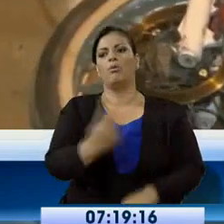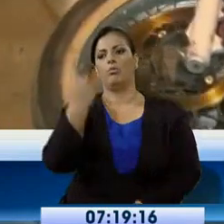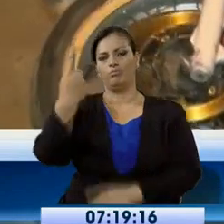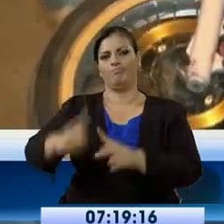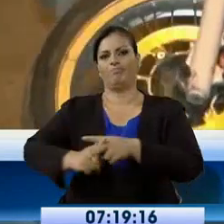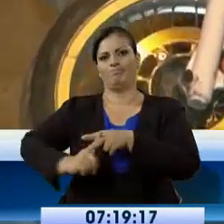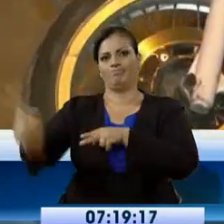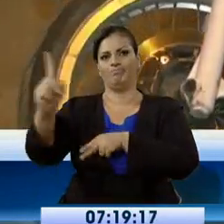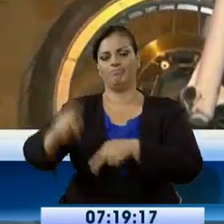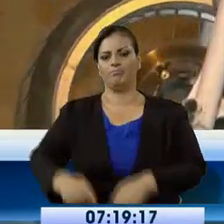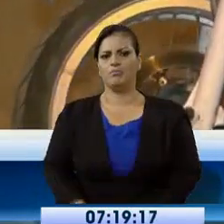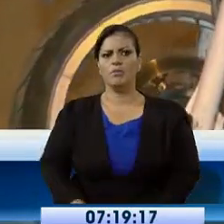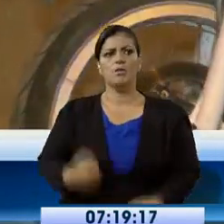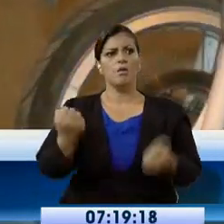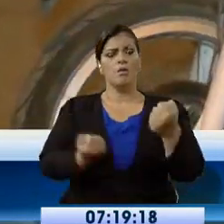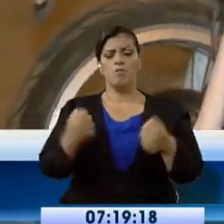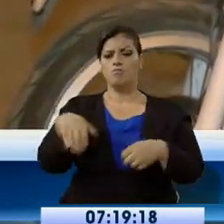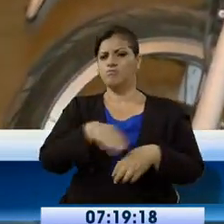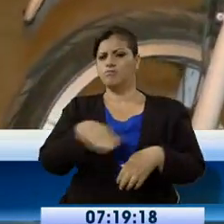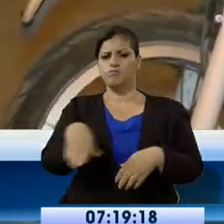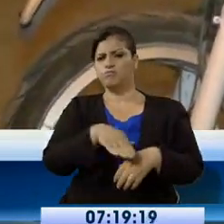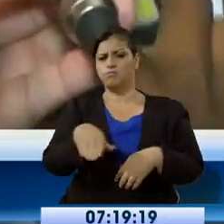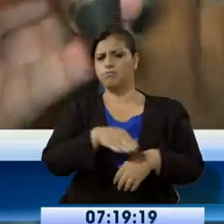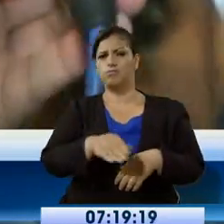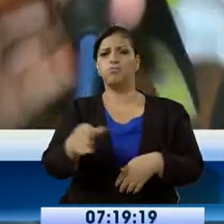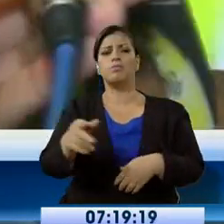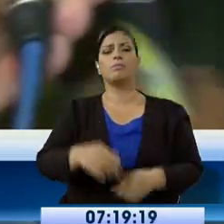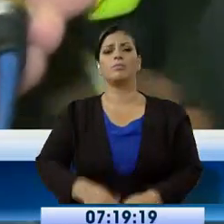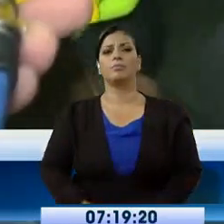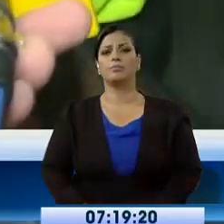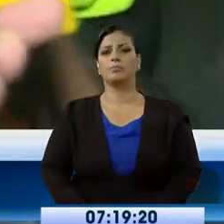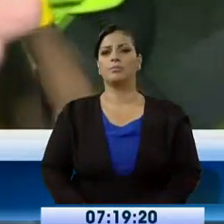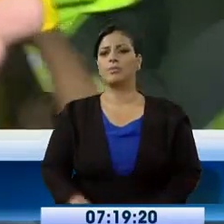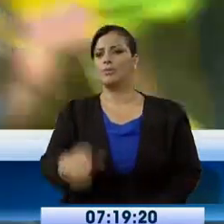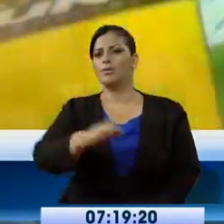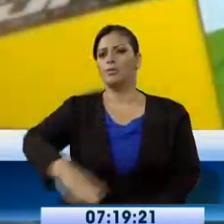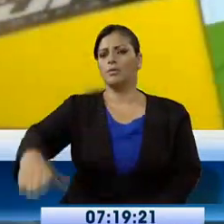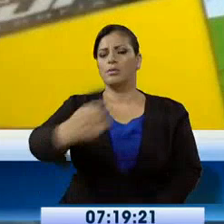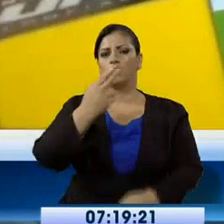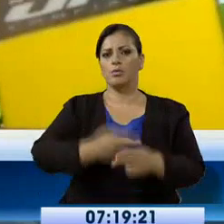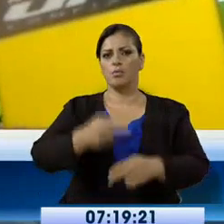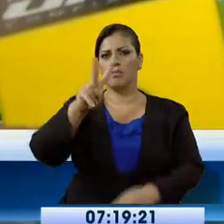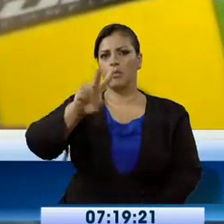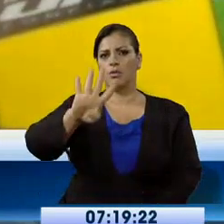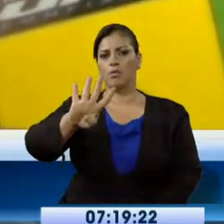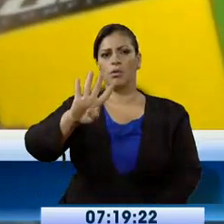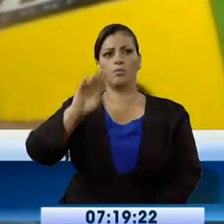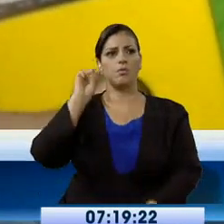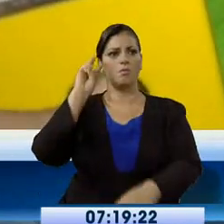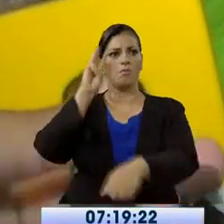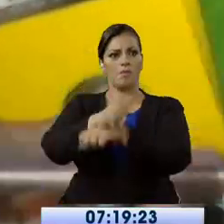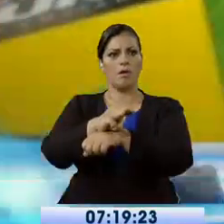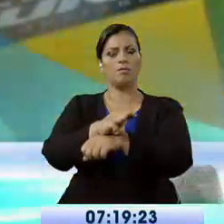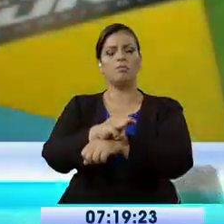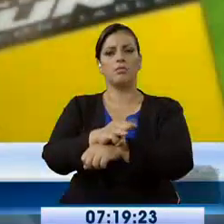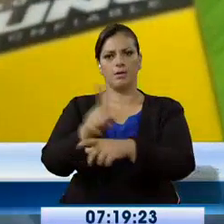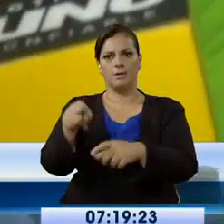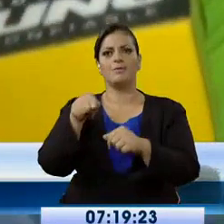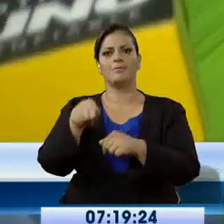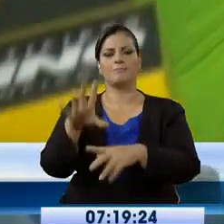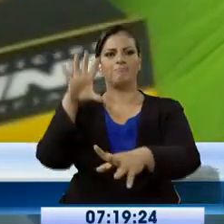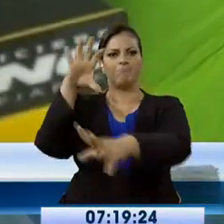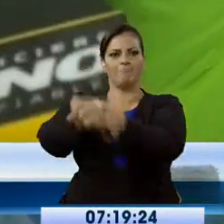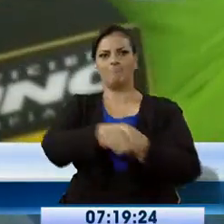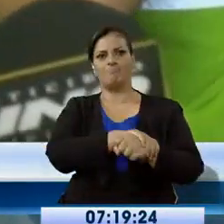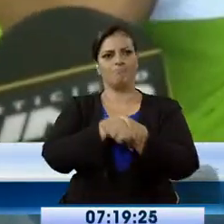sector 24 de mayo, donde fueron interceptados. Nos la han robado por el Enrique Gallo. Hicimos la persecución y ahí detuvimos la marcha